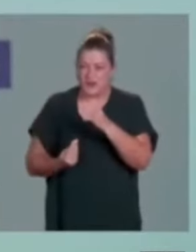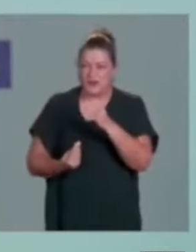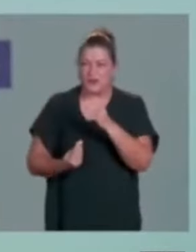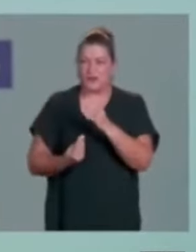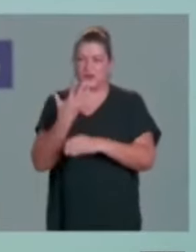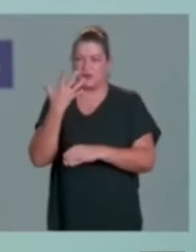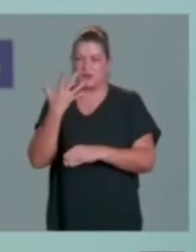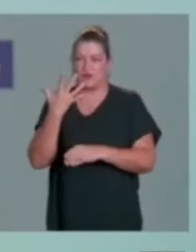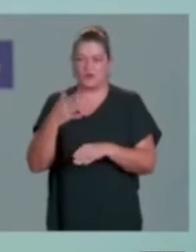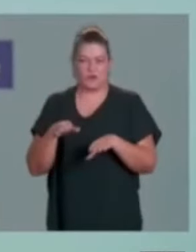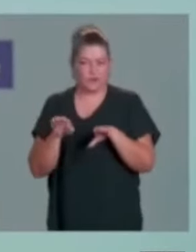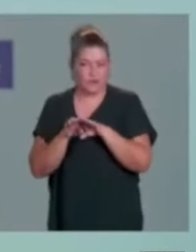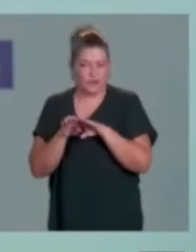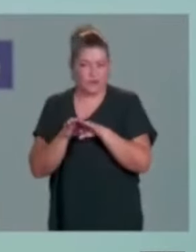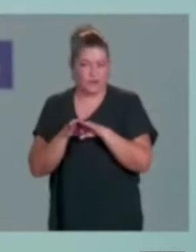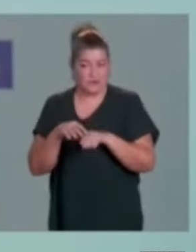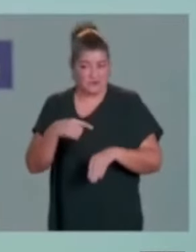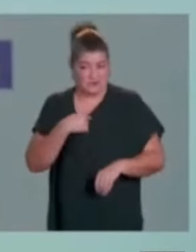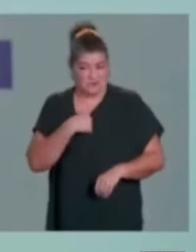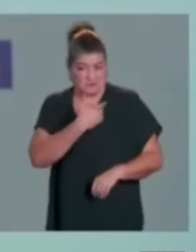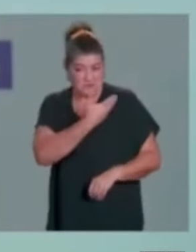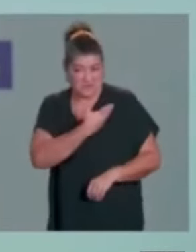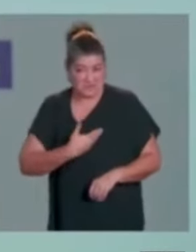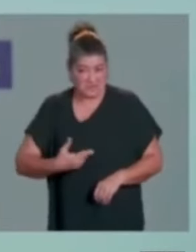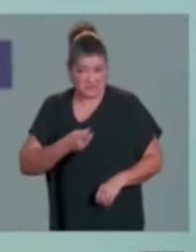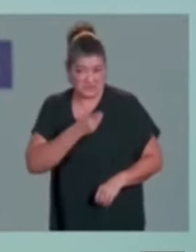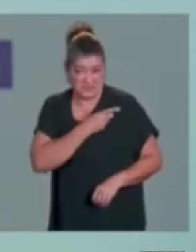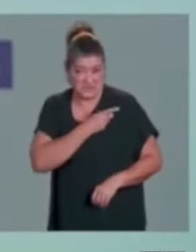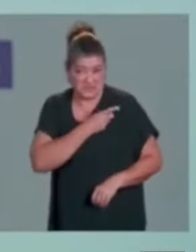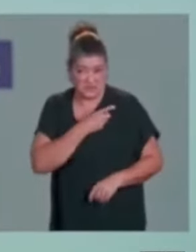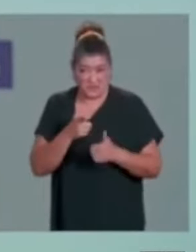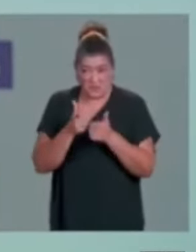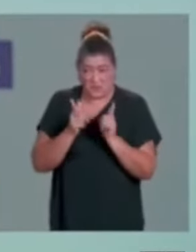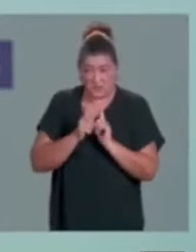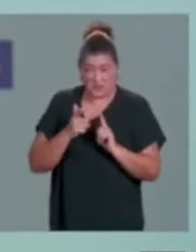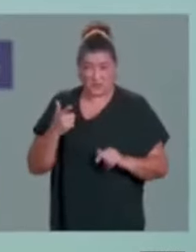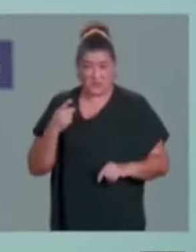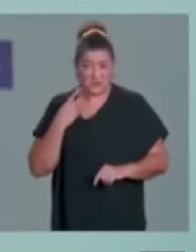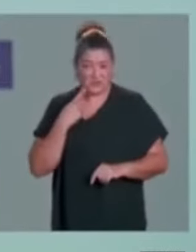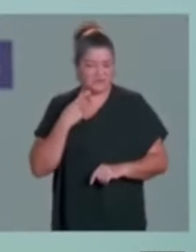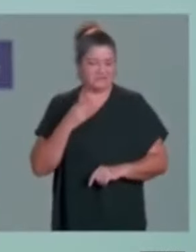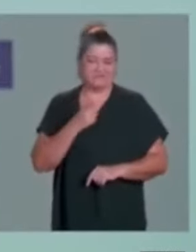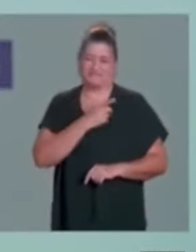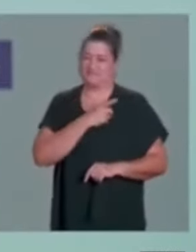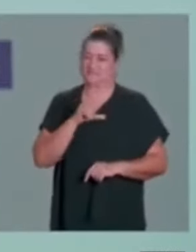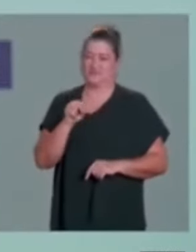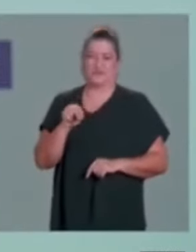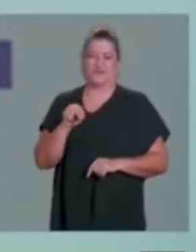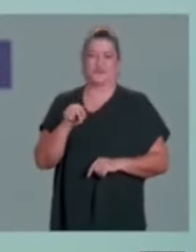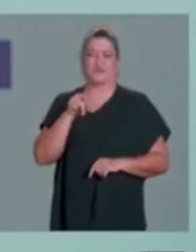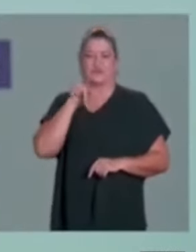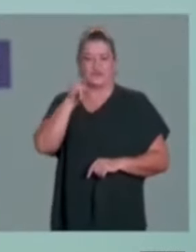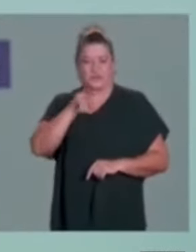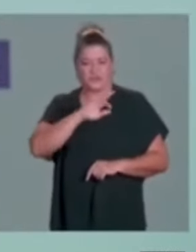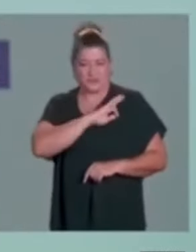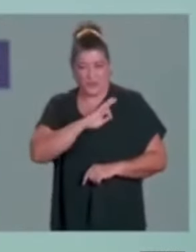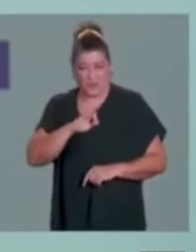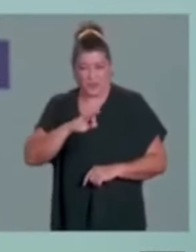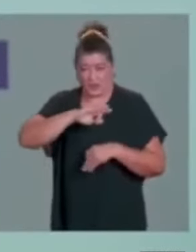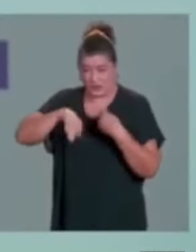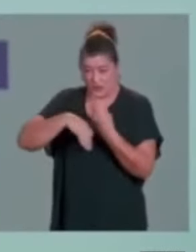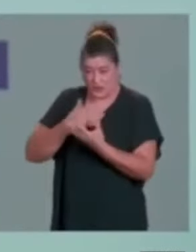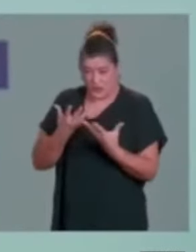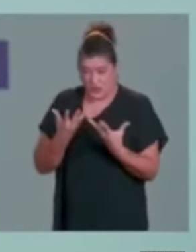un presidente, un partido o un gobierno. Lo vas a hacer posible tú. Lo vamos a hacer posible todas y